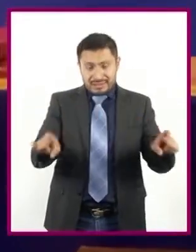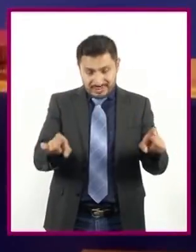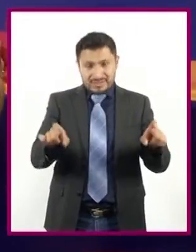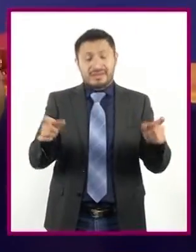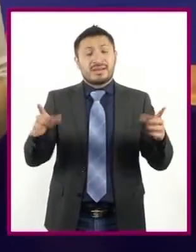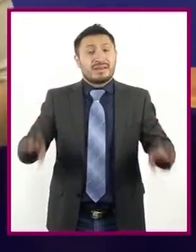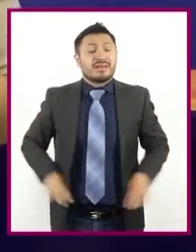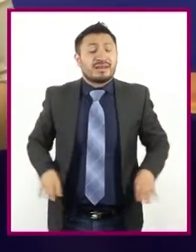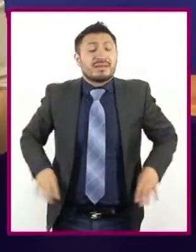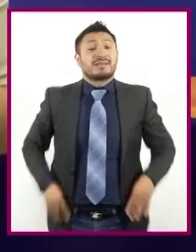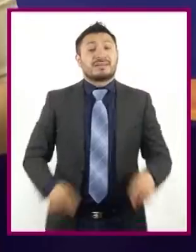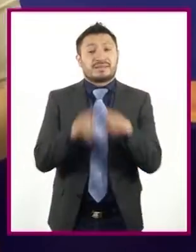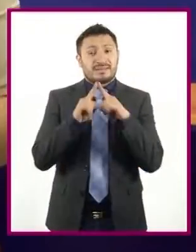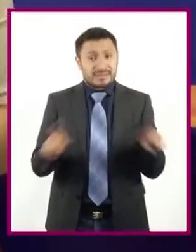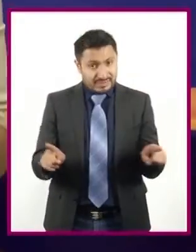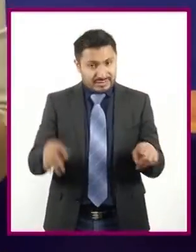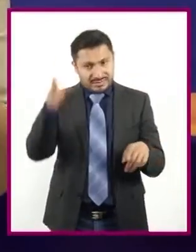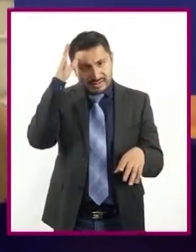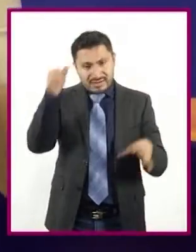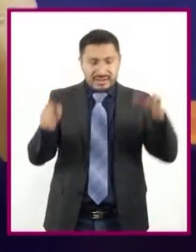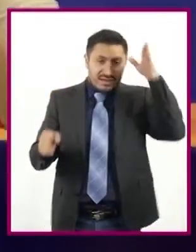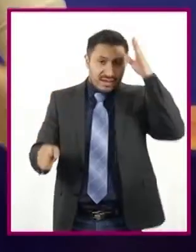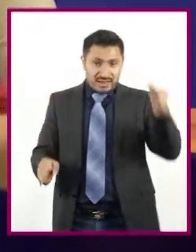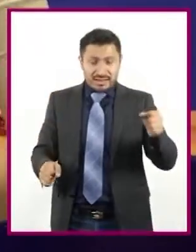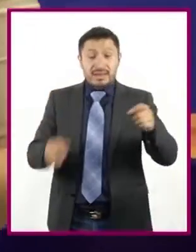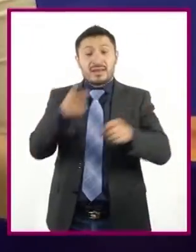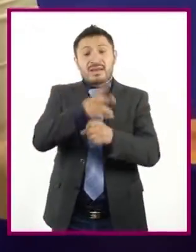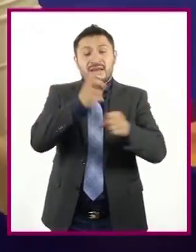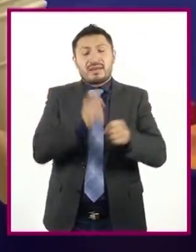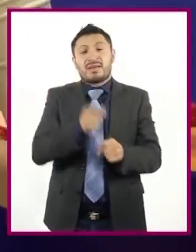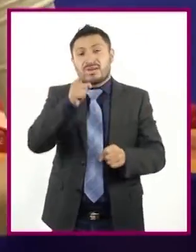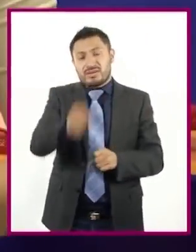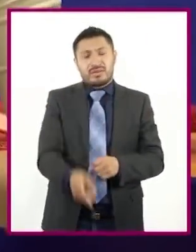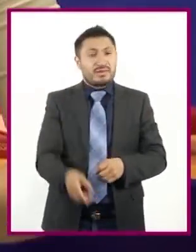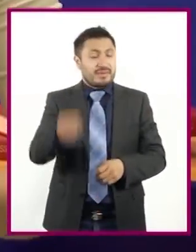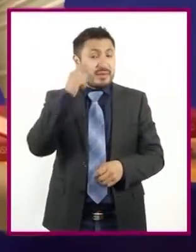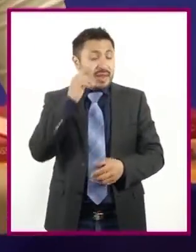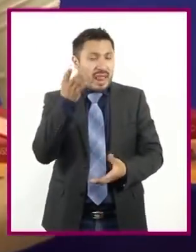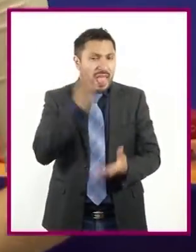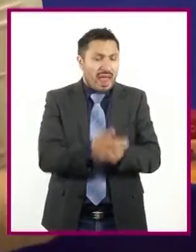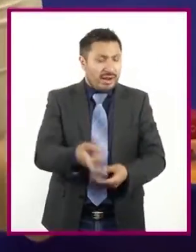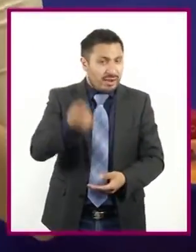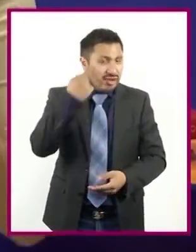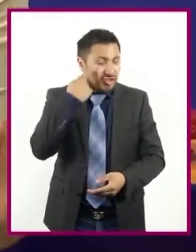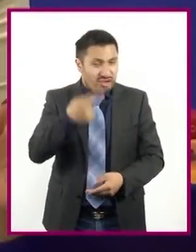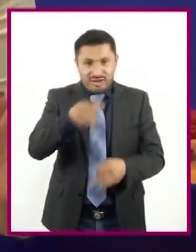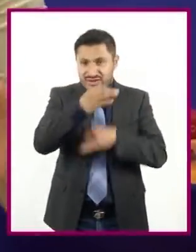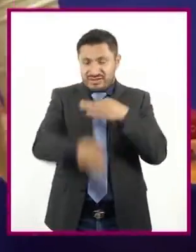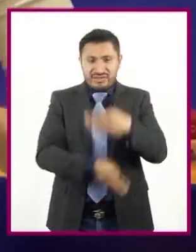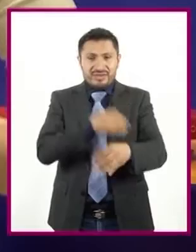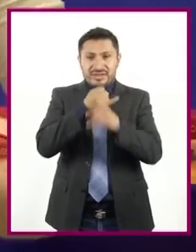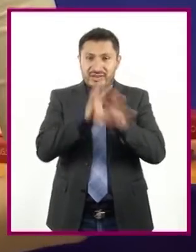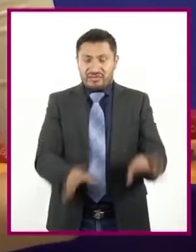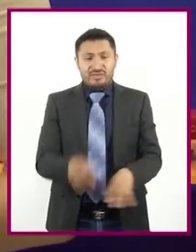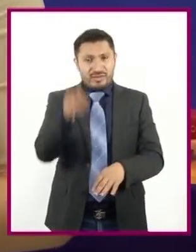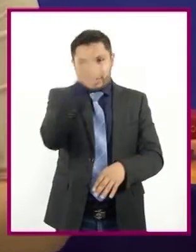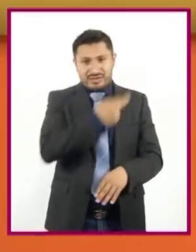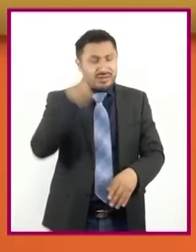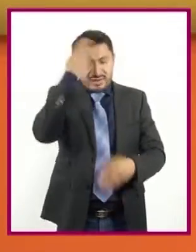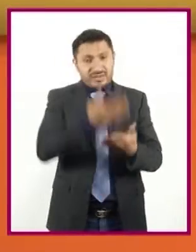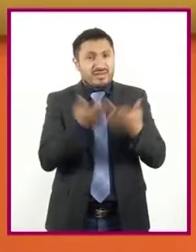características y diferencias entre estos conceptos, les invitamos a echarse un taco de ojo con toda la información que revisaremos a